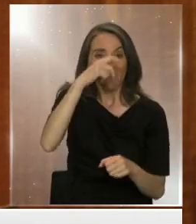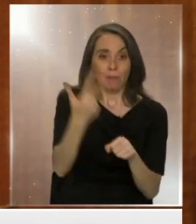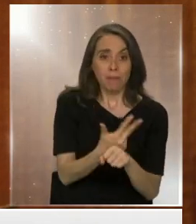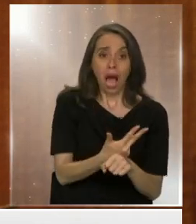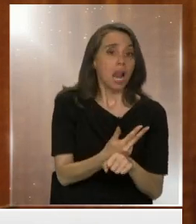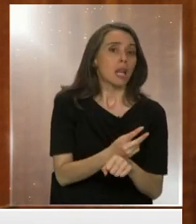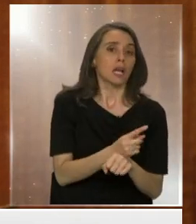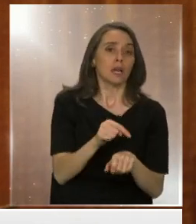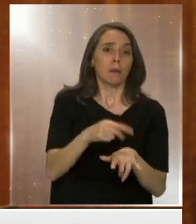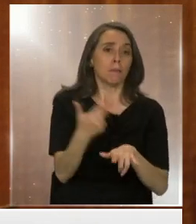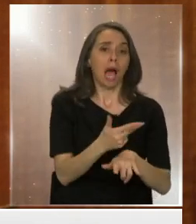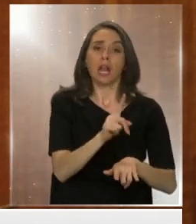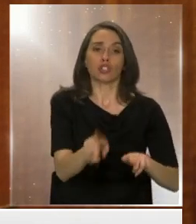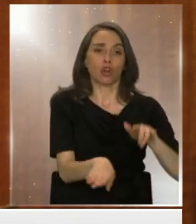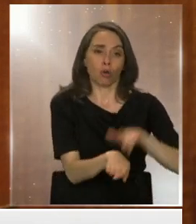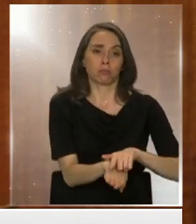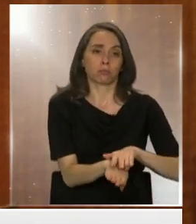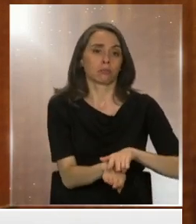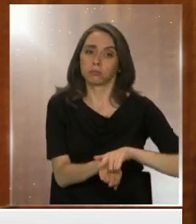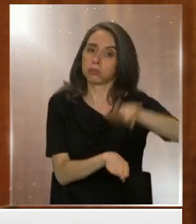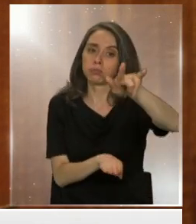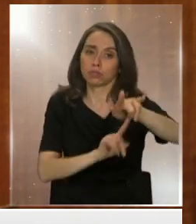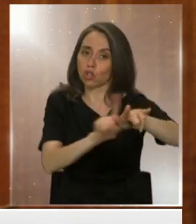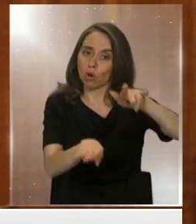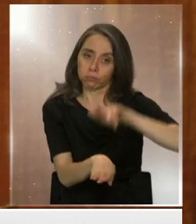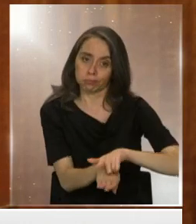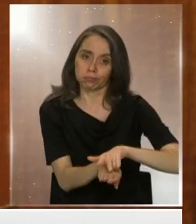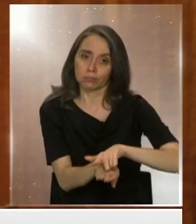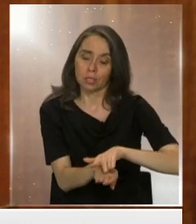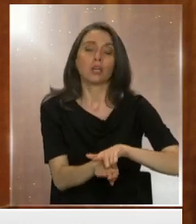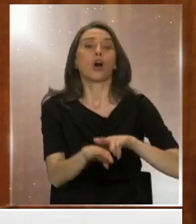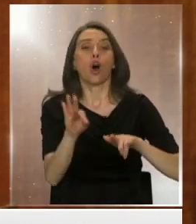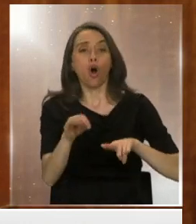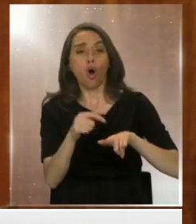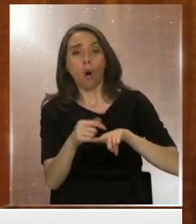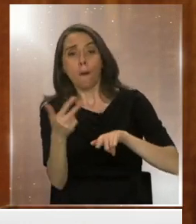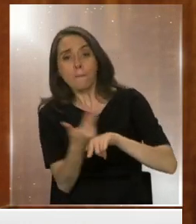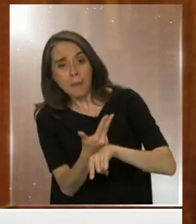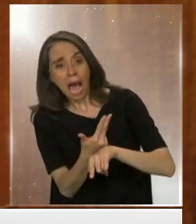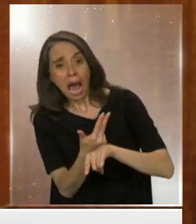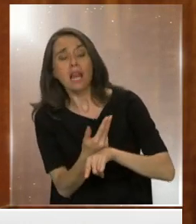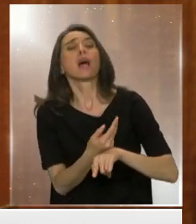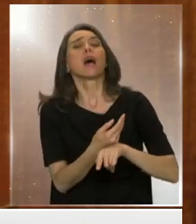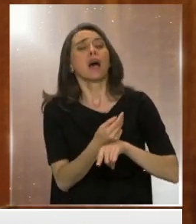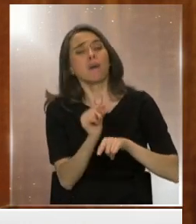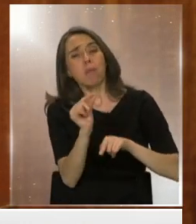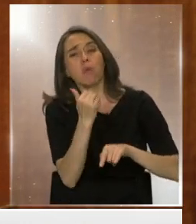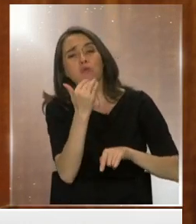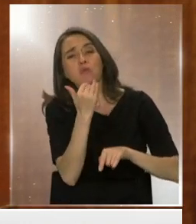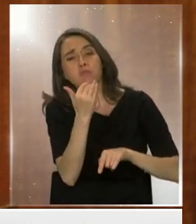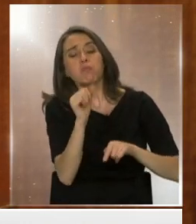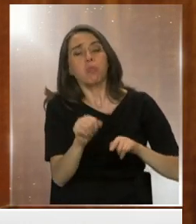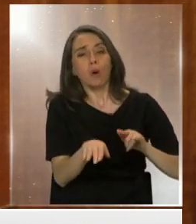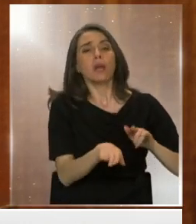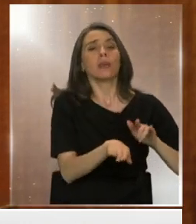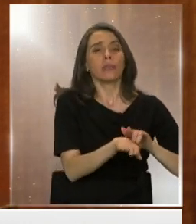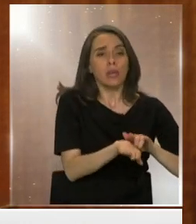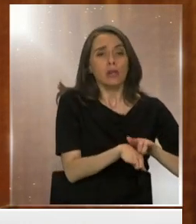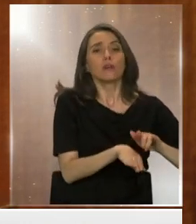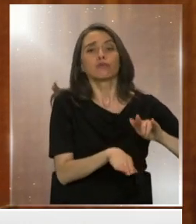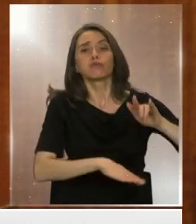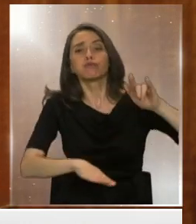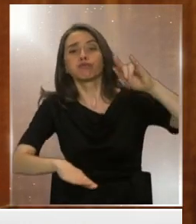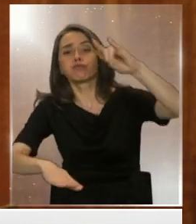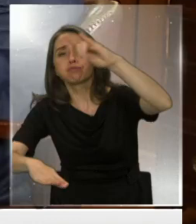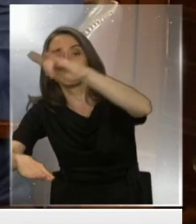despegar definitivamente quedarse en tierra o si es una falla que permite que el avión realiza su operación vuelva de nuevo y tenga el